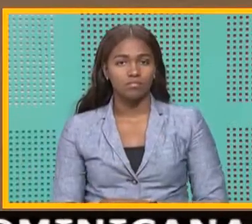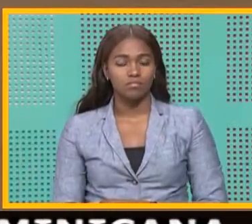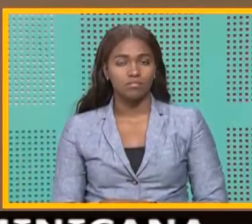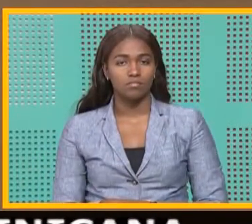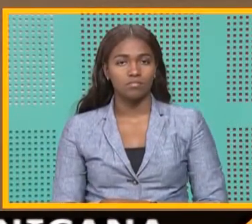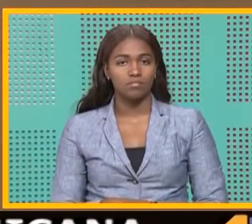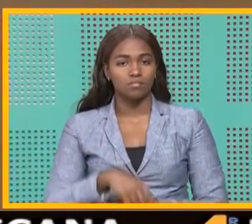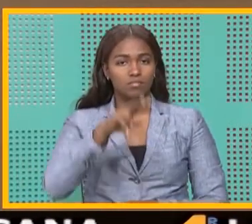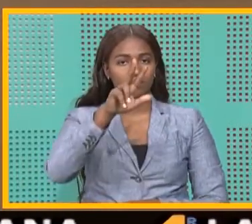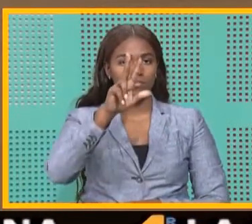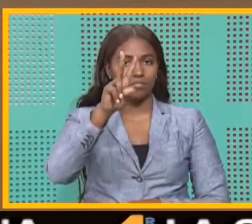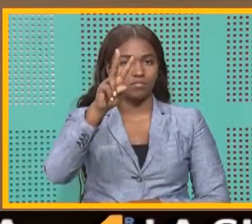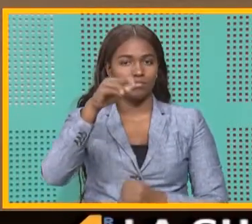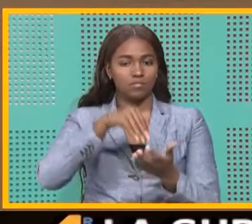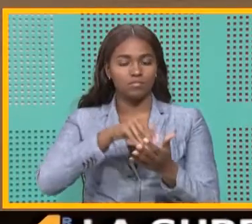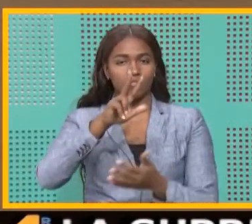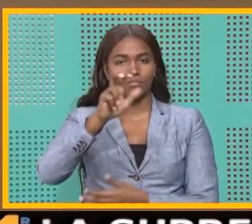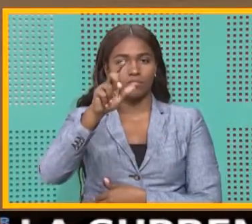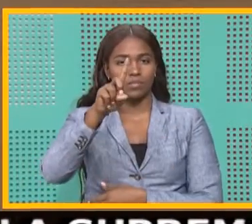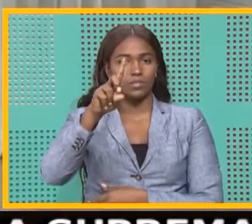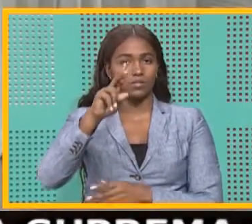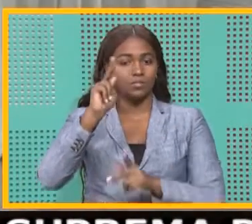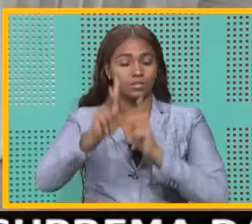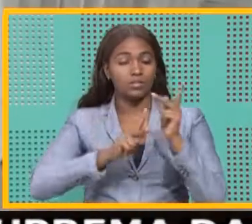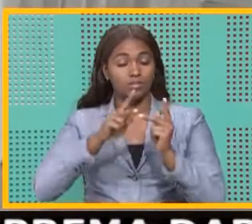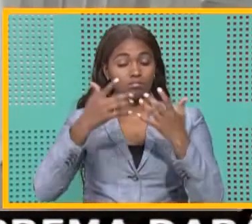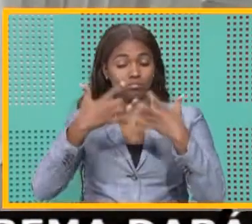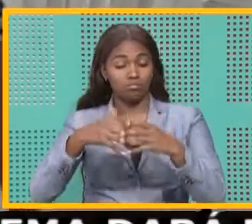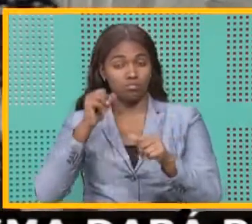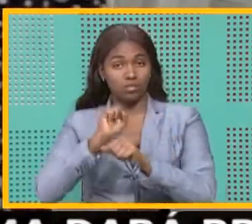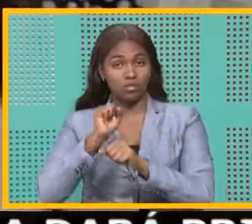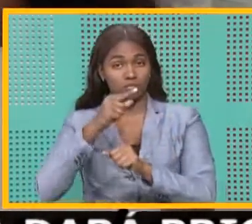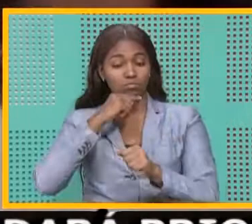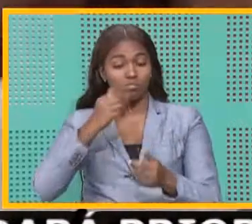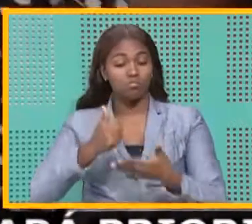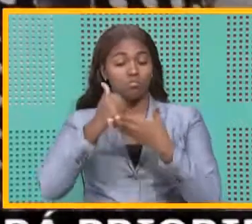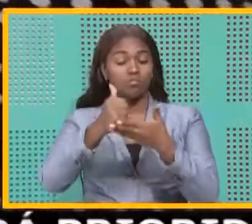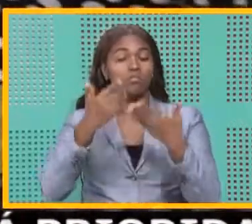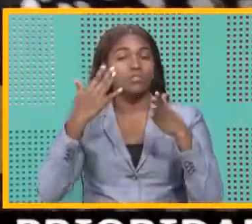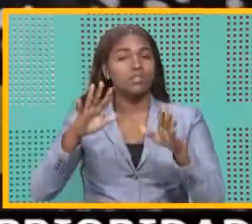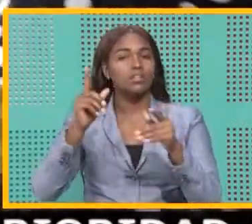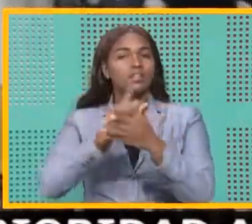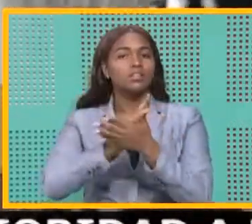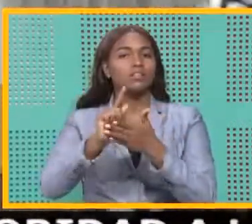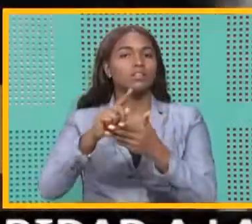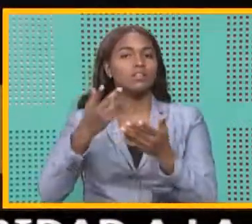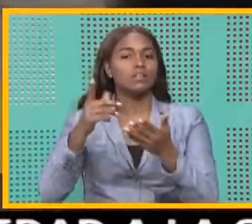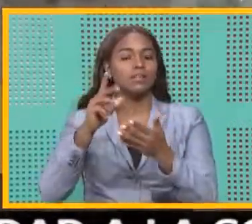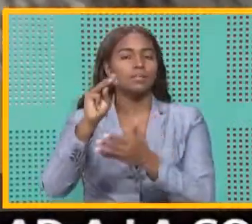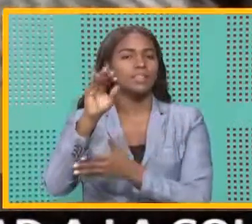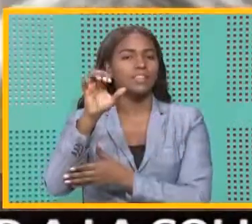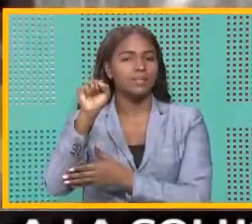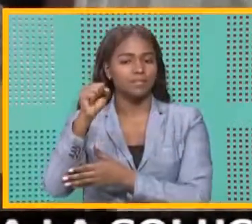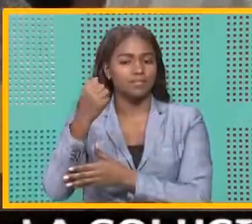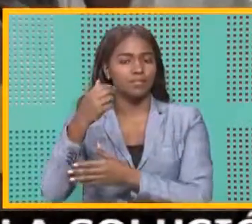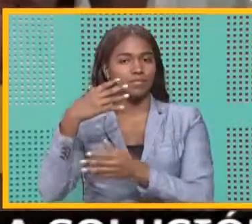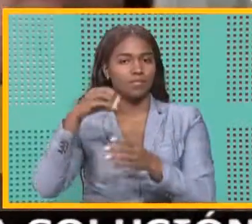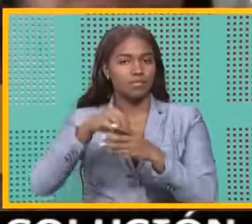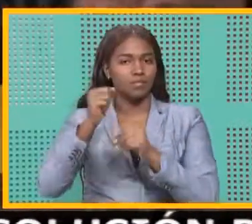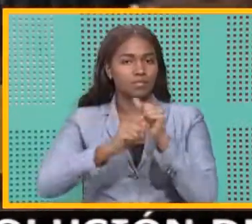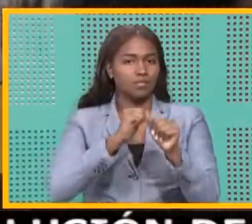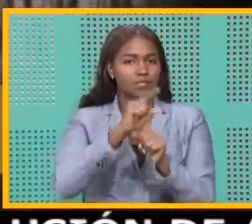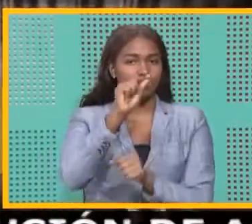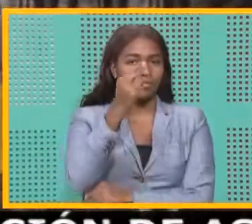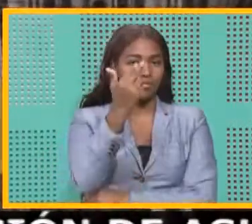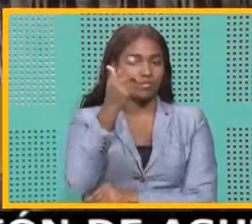Y unas 32.621 MIPYMES y emprendedores fueron favorecidas en las semanas MIPYMES desde el 2013 al